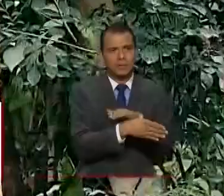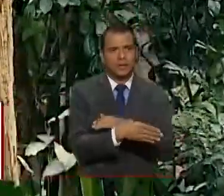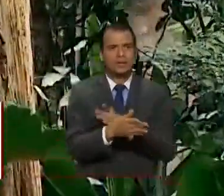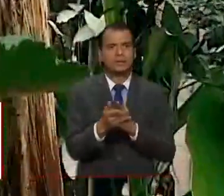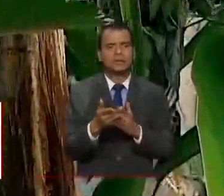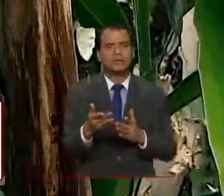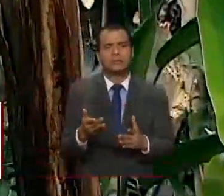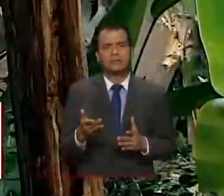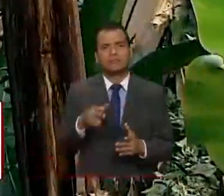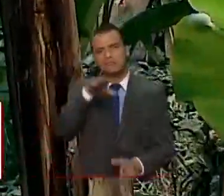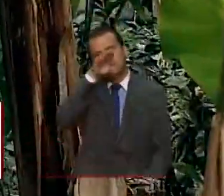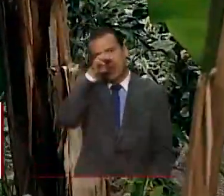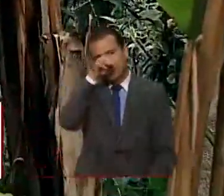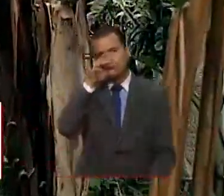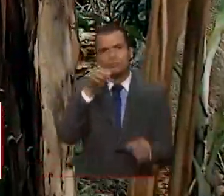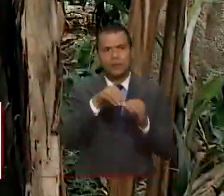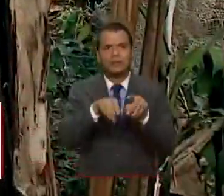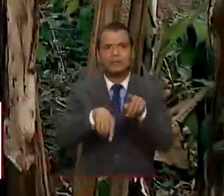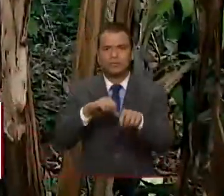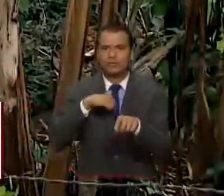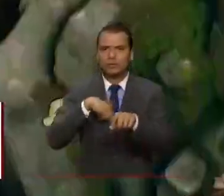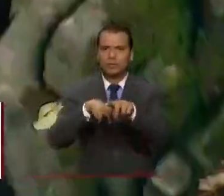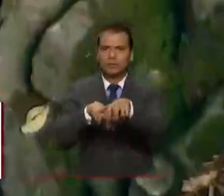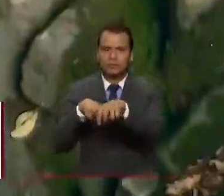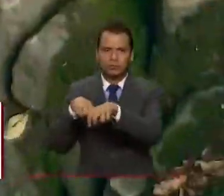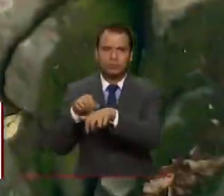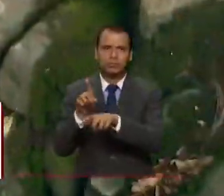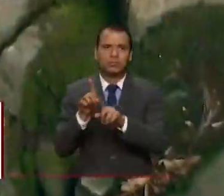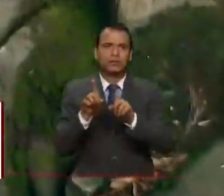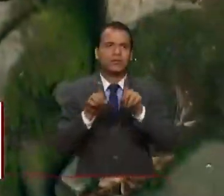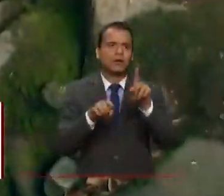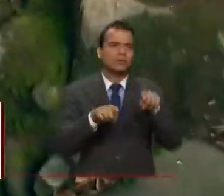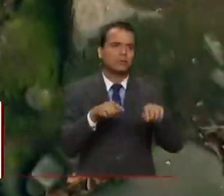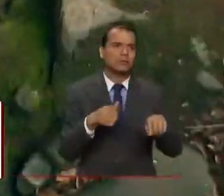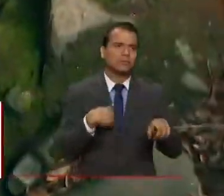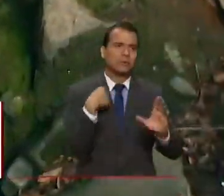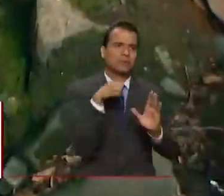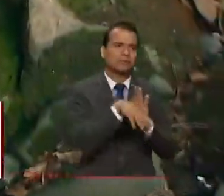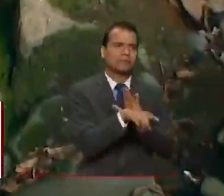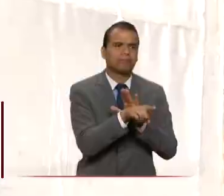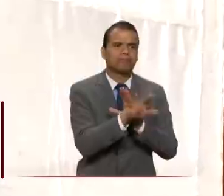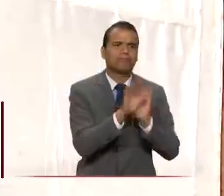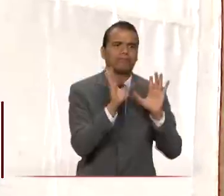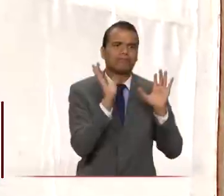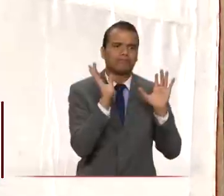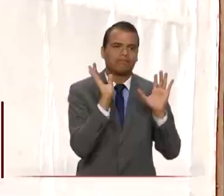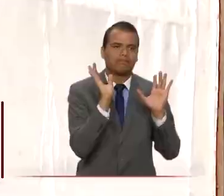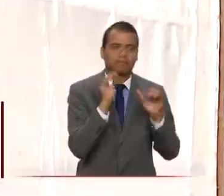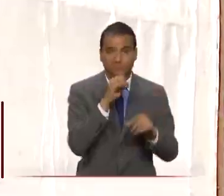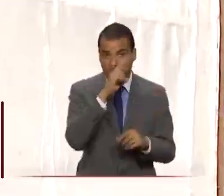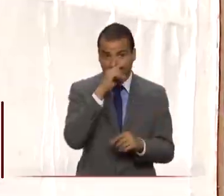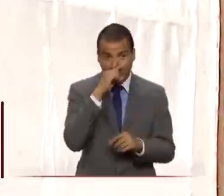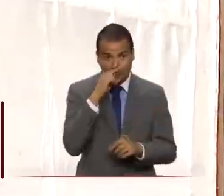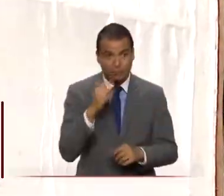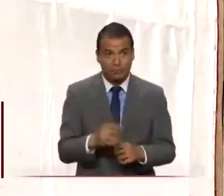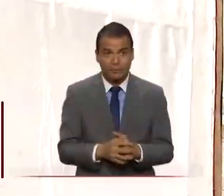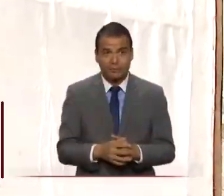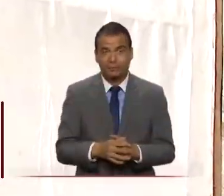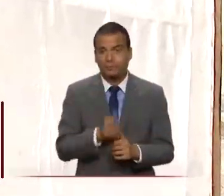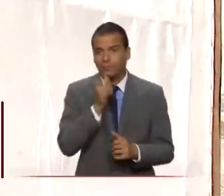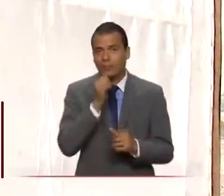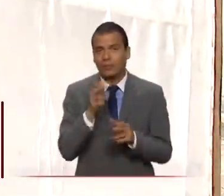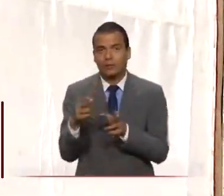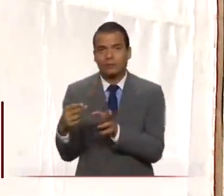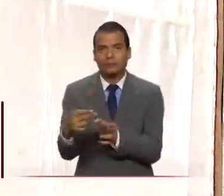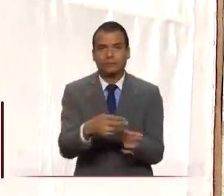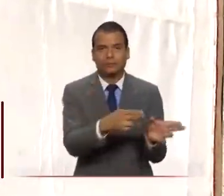los huertos al lado del río, pero también botaderos de todo prácticamente en su lecho. Si bien el río